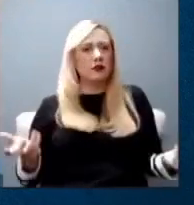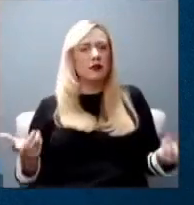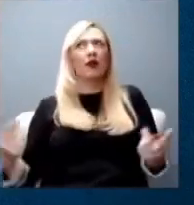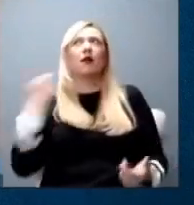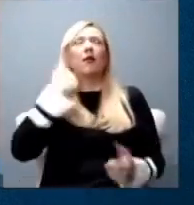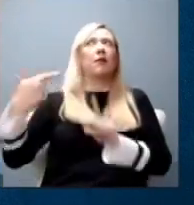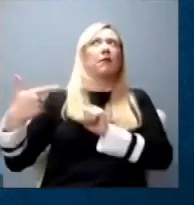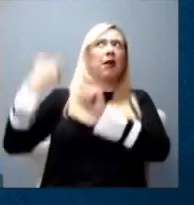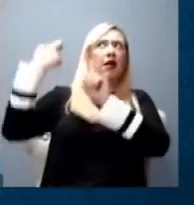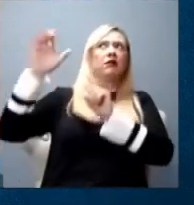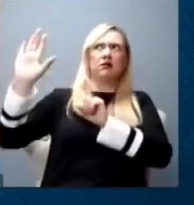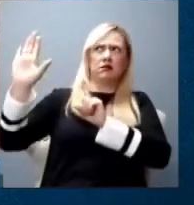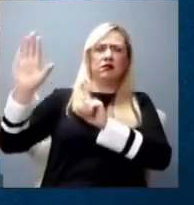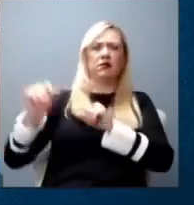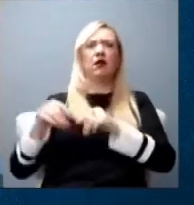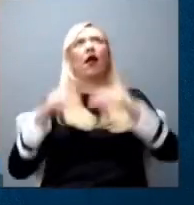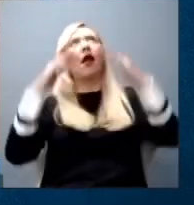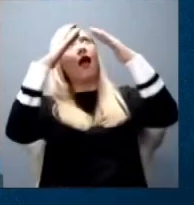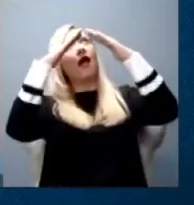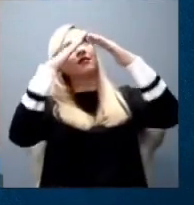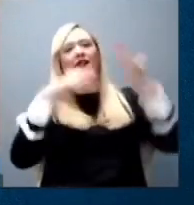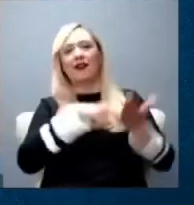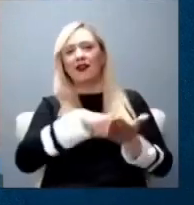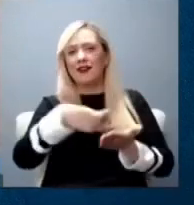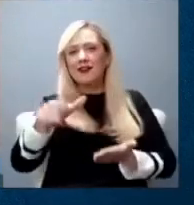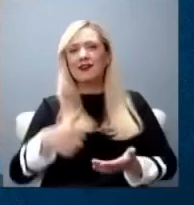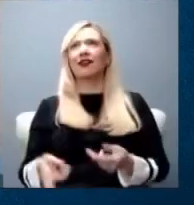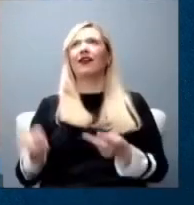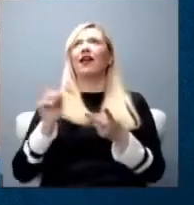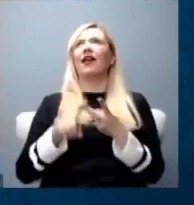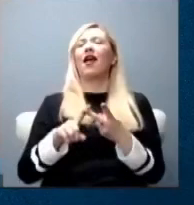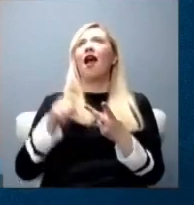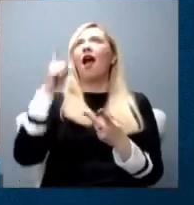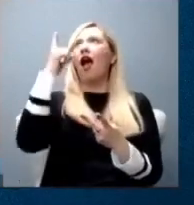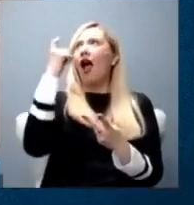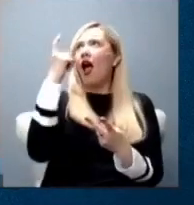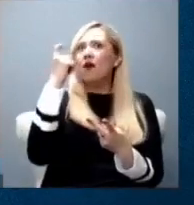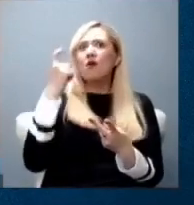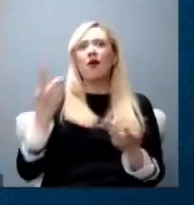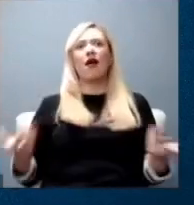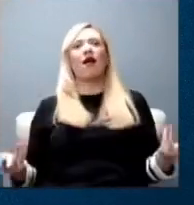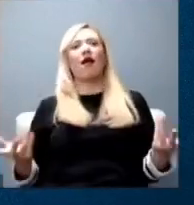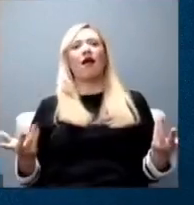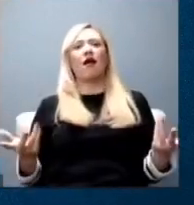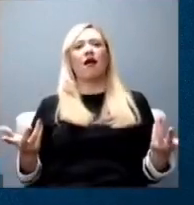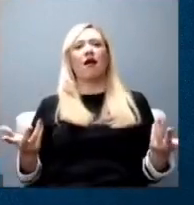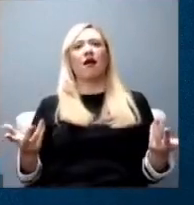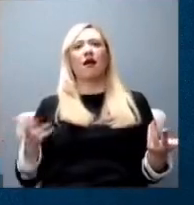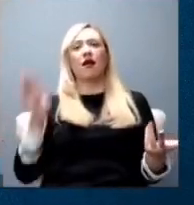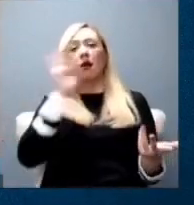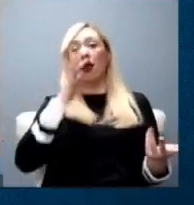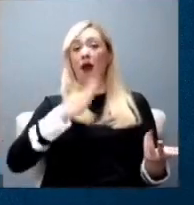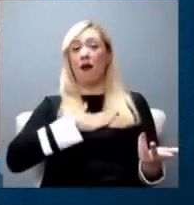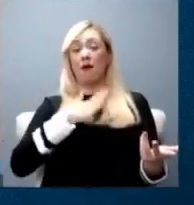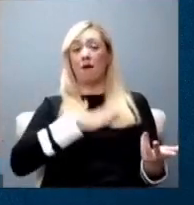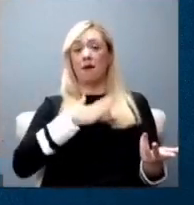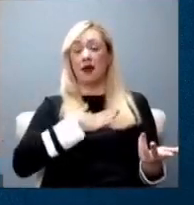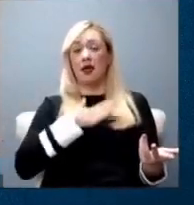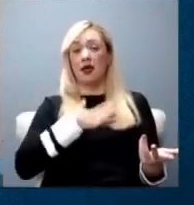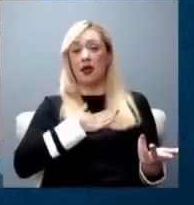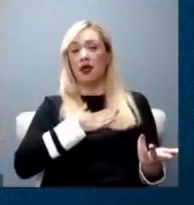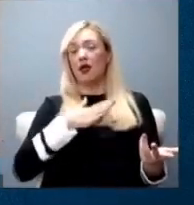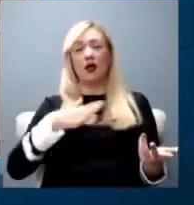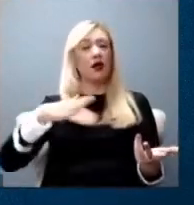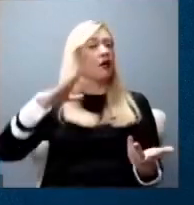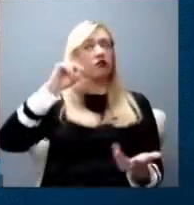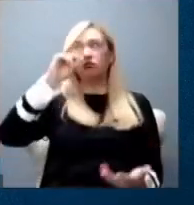el derecho a tener una vivienda, el derecho a disfrutar el agua, en fin, hay una amplia gama. Si en mi país no respetan mis